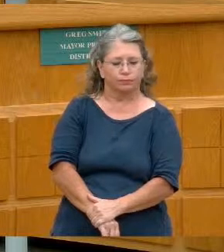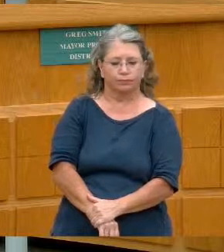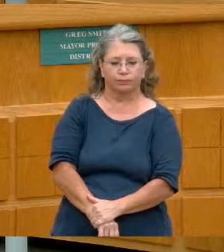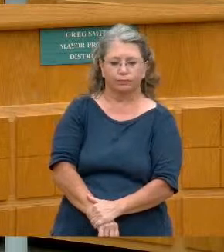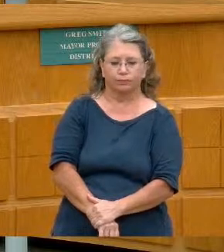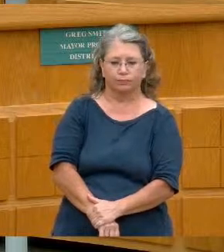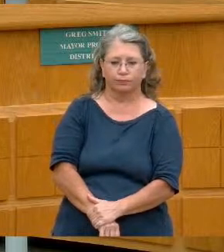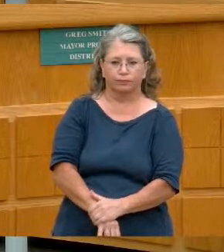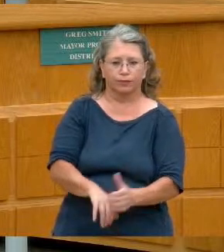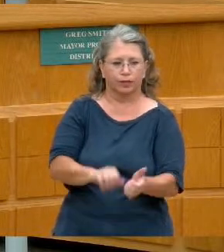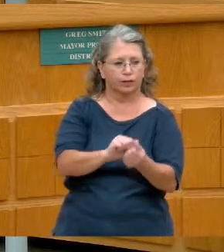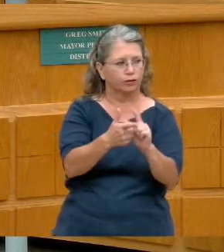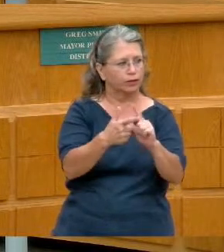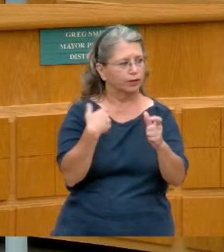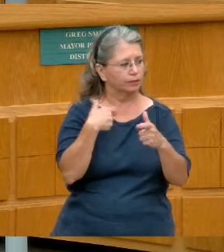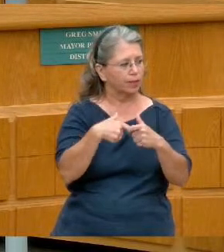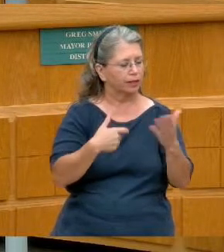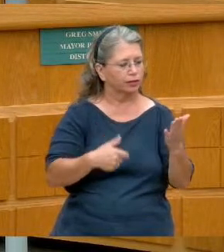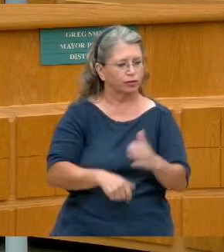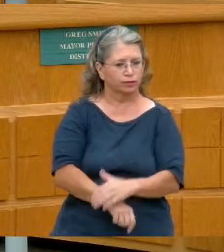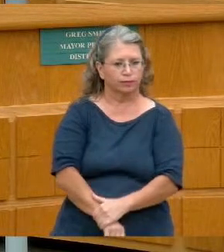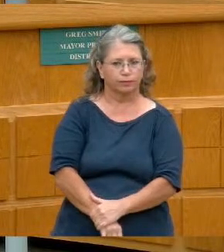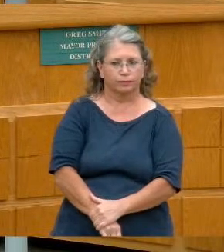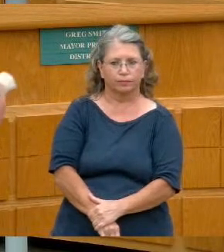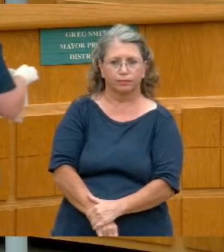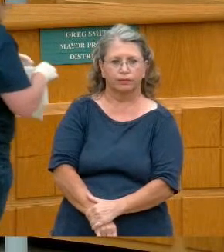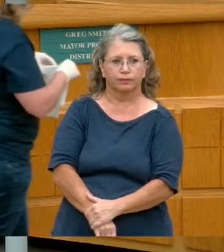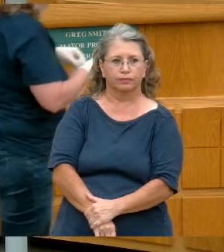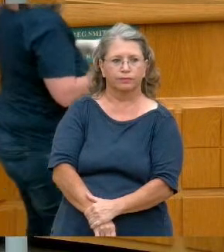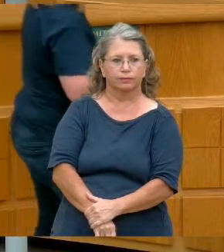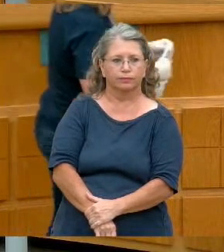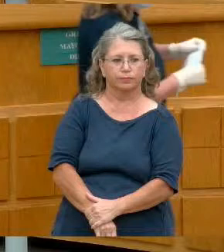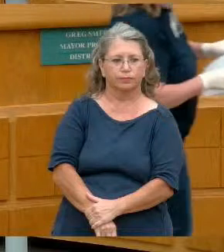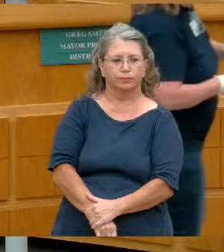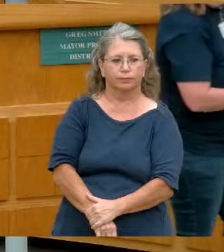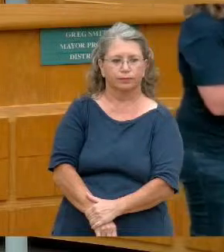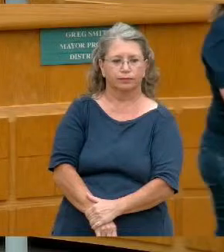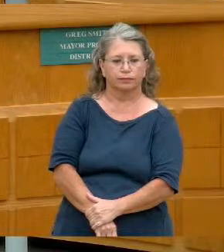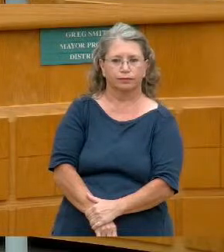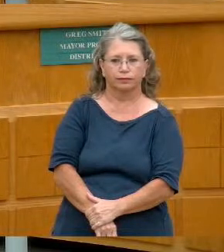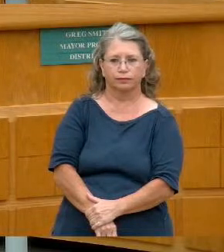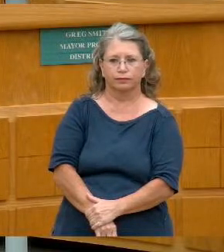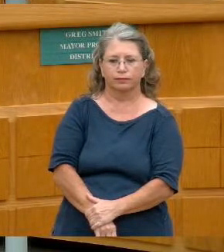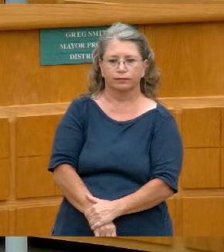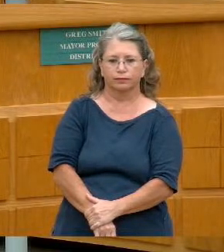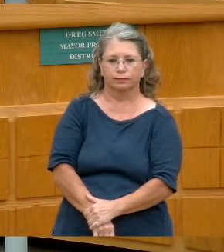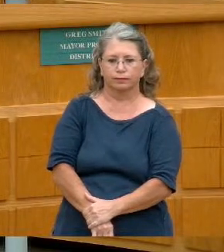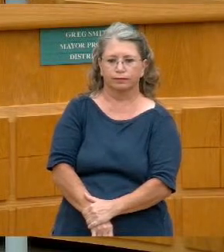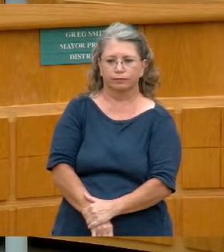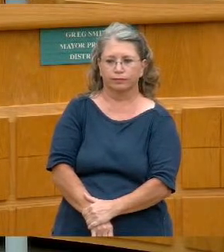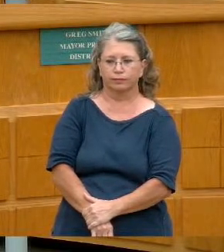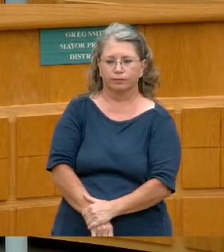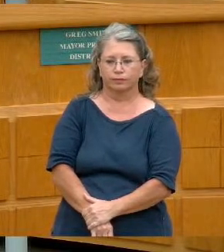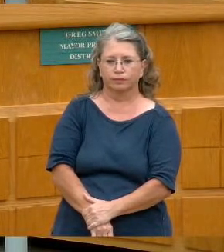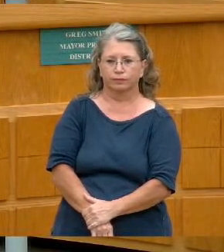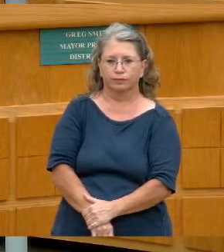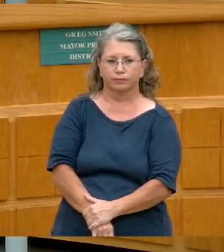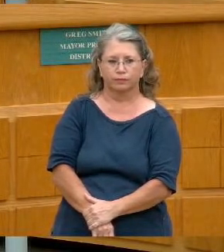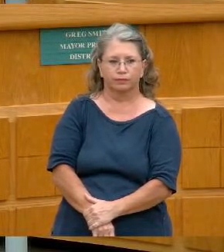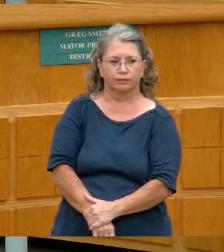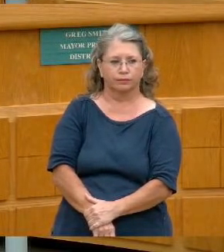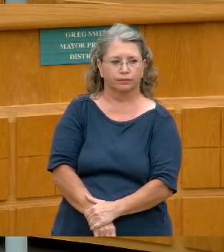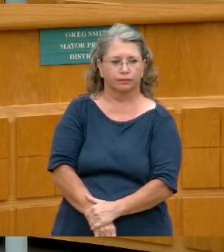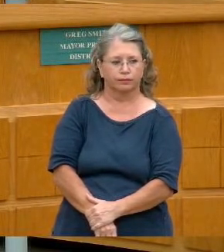El condado de Nueces ha experimentado un importante aumento de casos positivos. Le reportamos la muerte del sexto caso por el virus, un hombre de entre 60 y